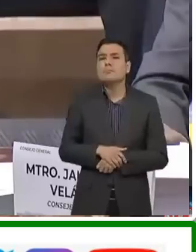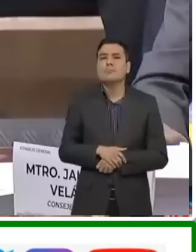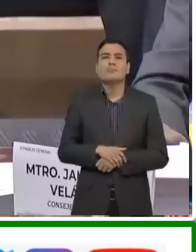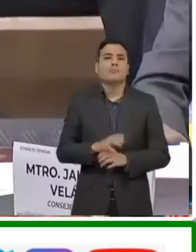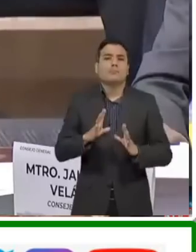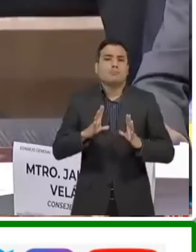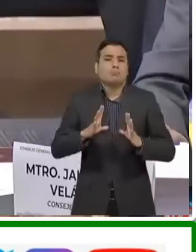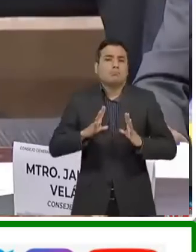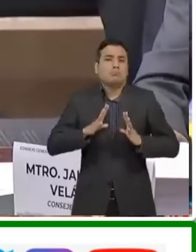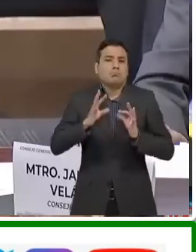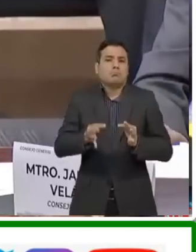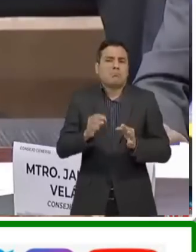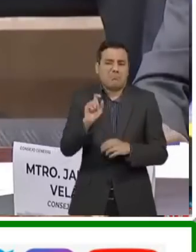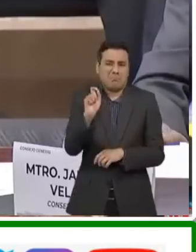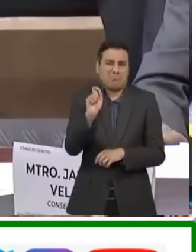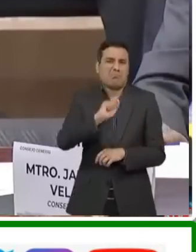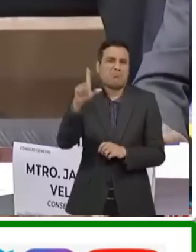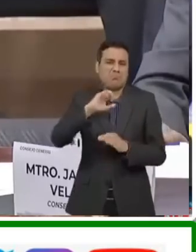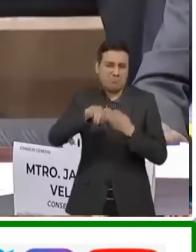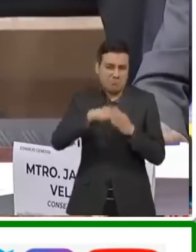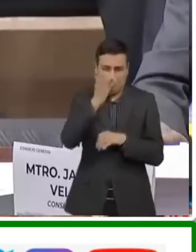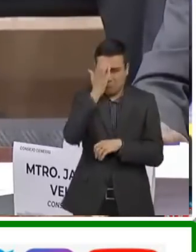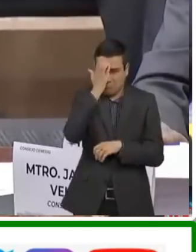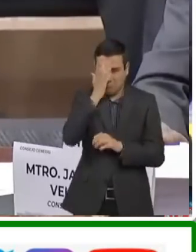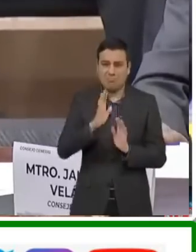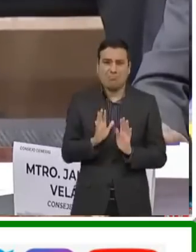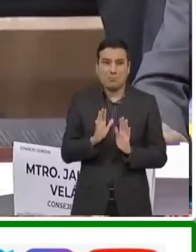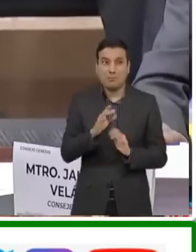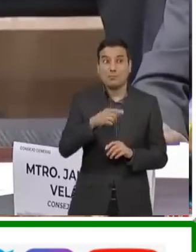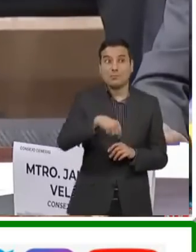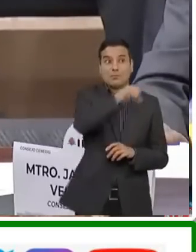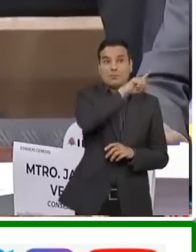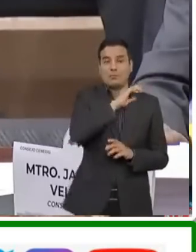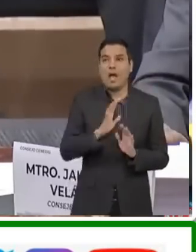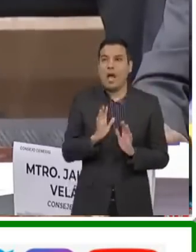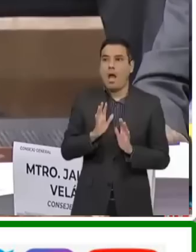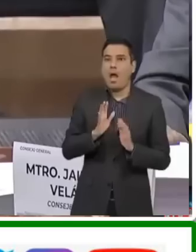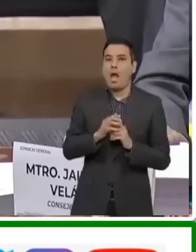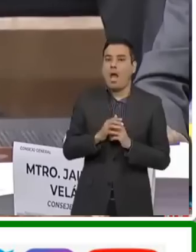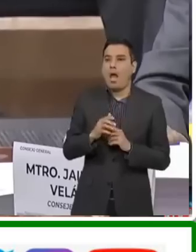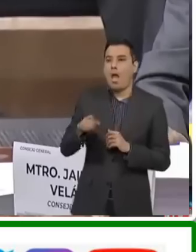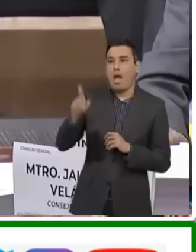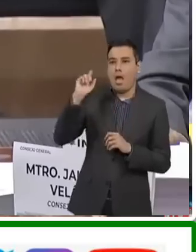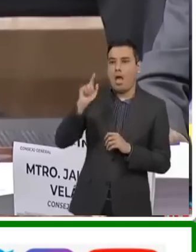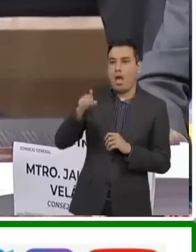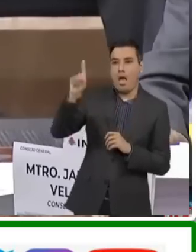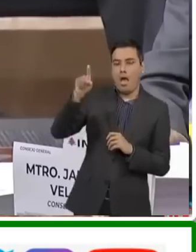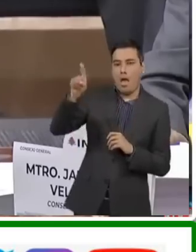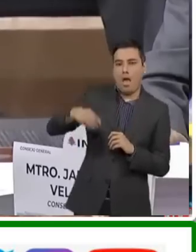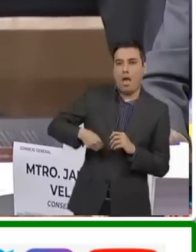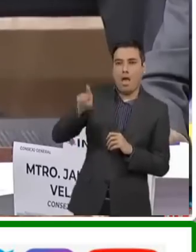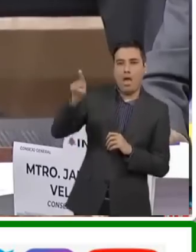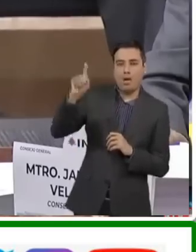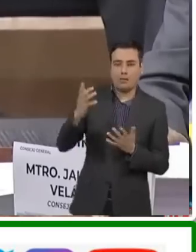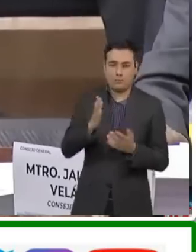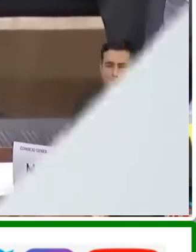fundación reconocida por todas y por todos, pero tratan pues de cargarnos otra vez más cosas que no nos corresponden a